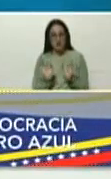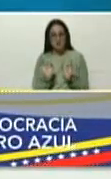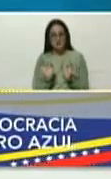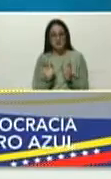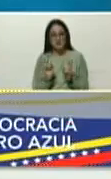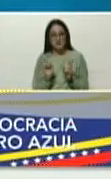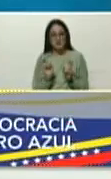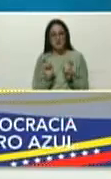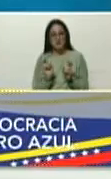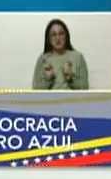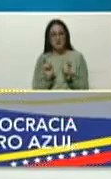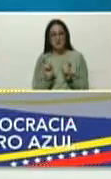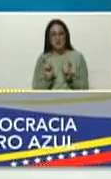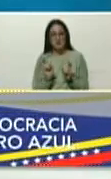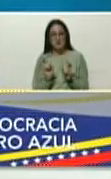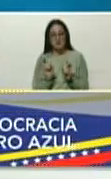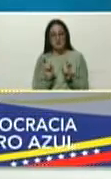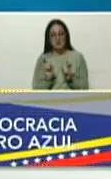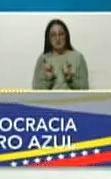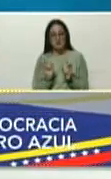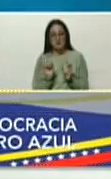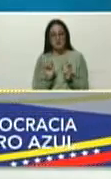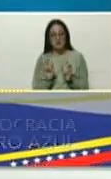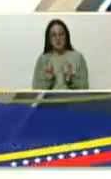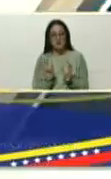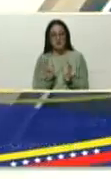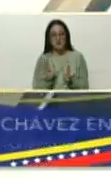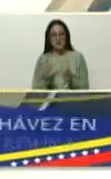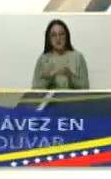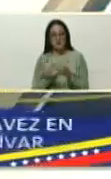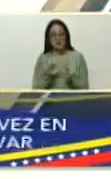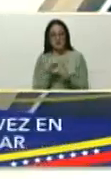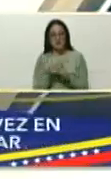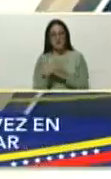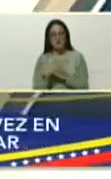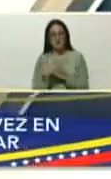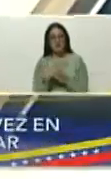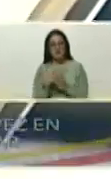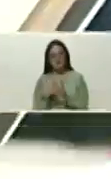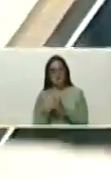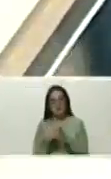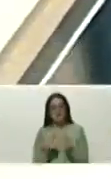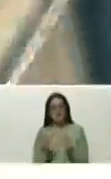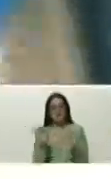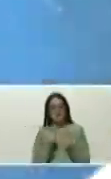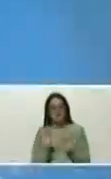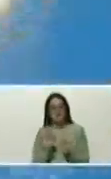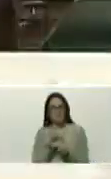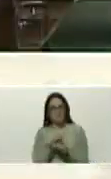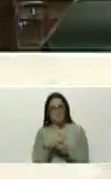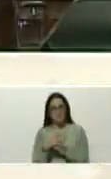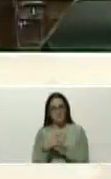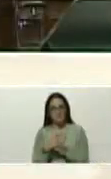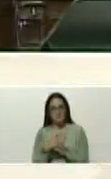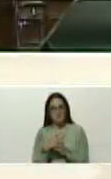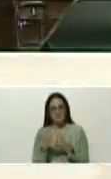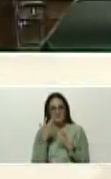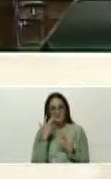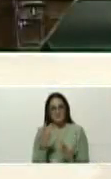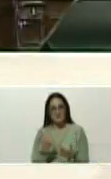nivel fenoménico como el genosituacional, enfrentando todos los componentes de la situación vistos